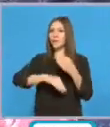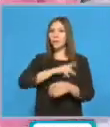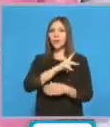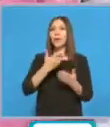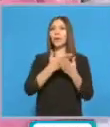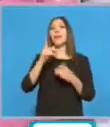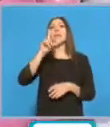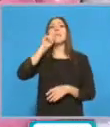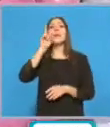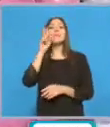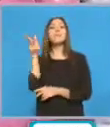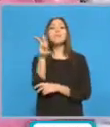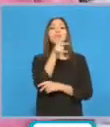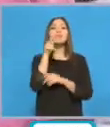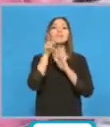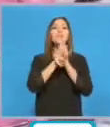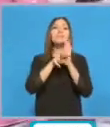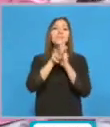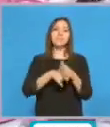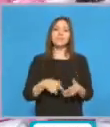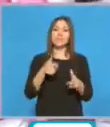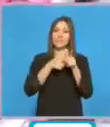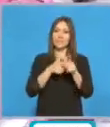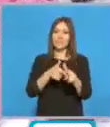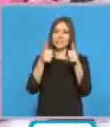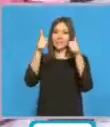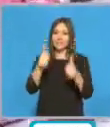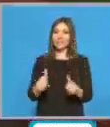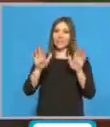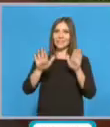a ver en el video, ¿verdad? ¿Se quedan con nosotros entonces,